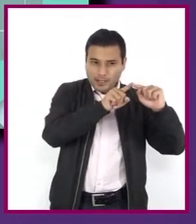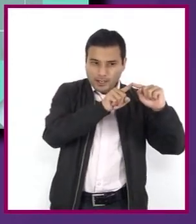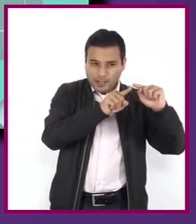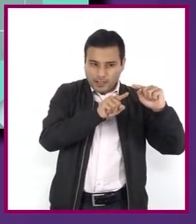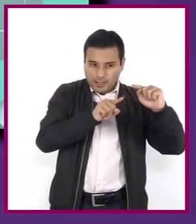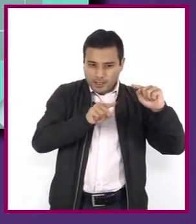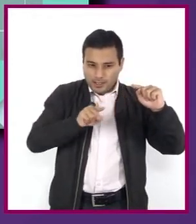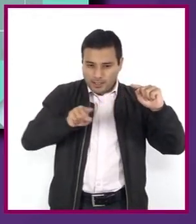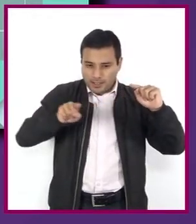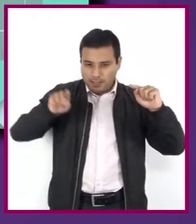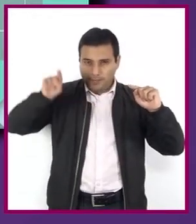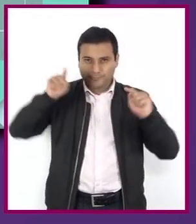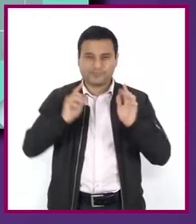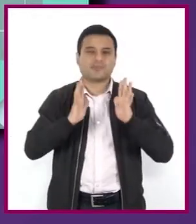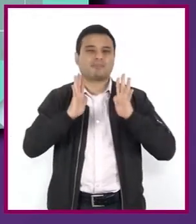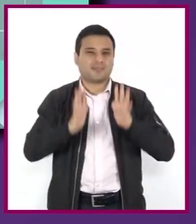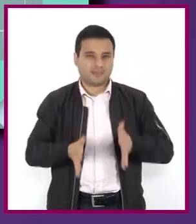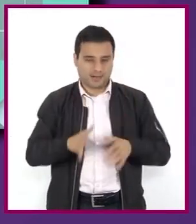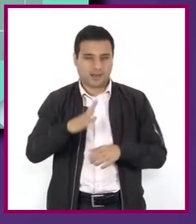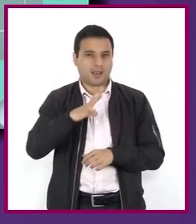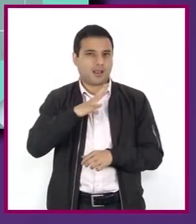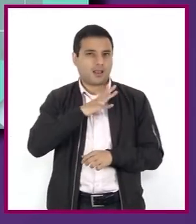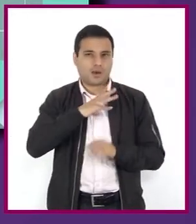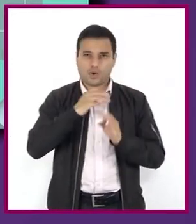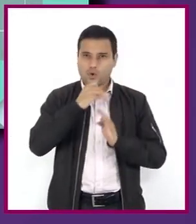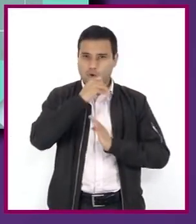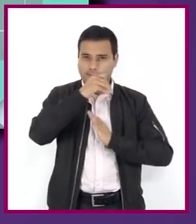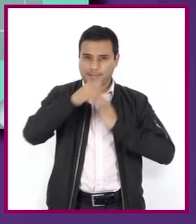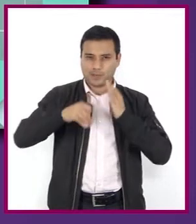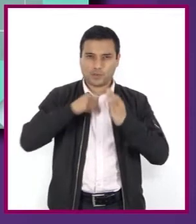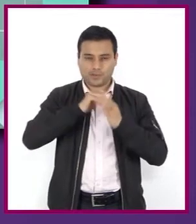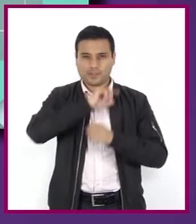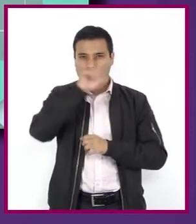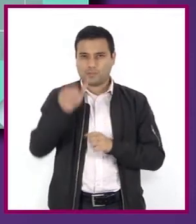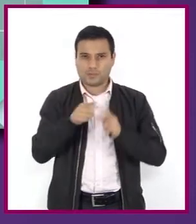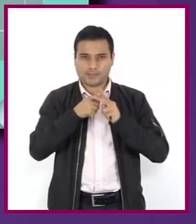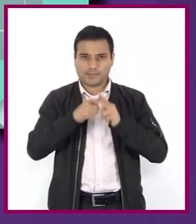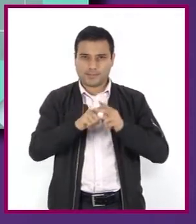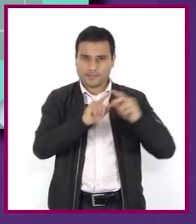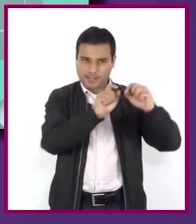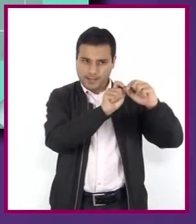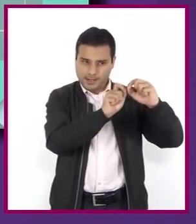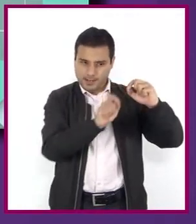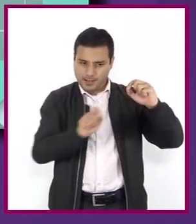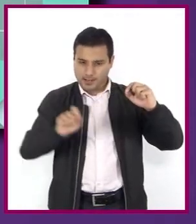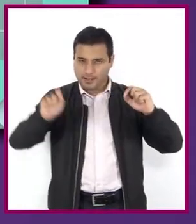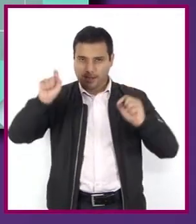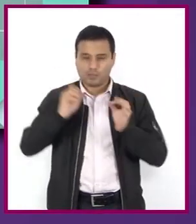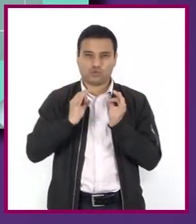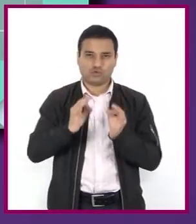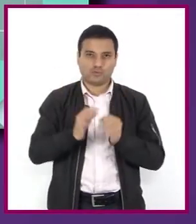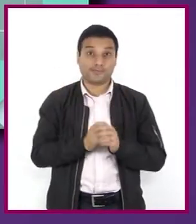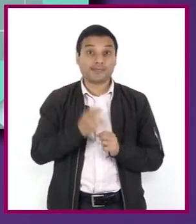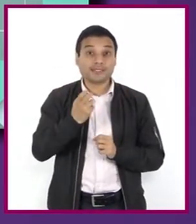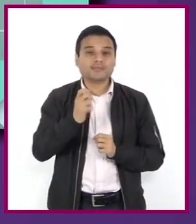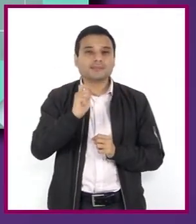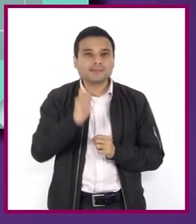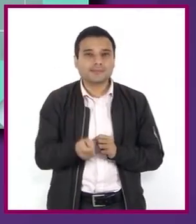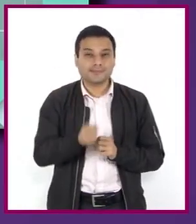las parejas de coordenadas que nos servirán para trazar la gráfica de la expresión algebraica x al